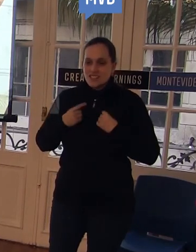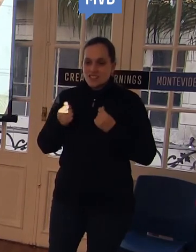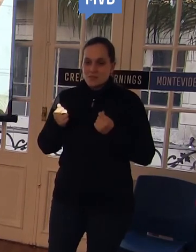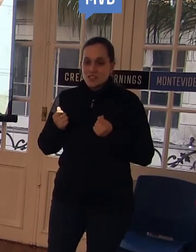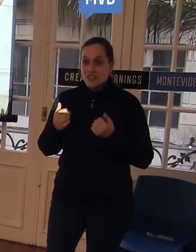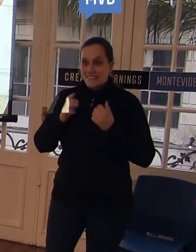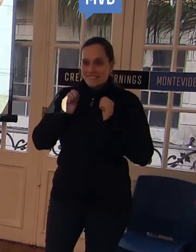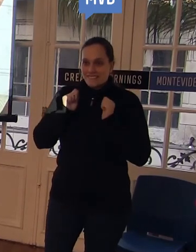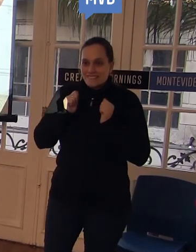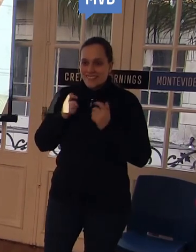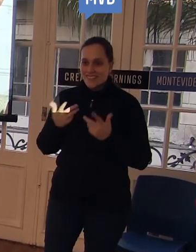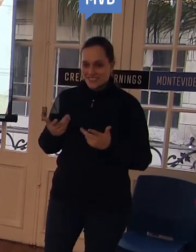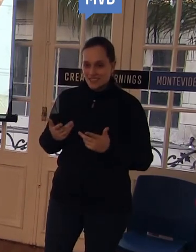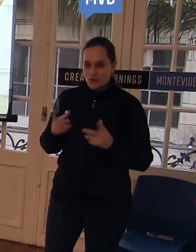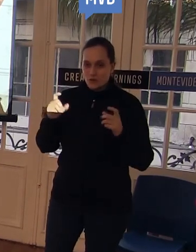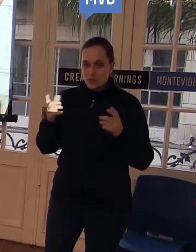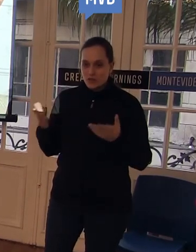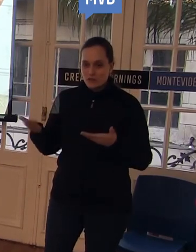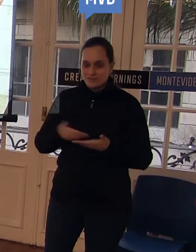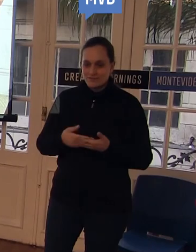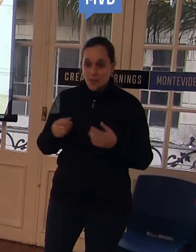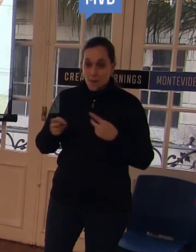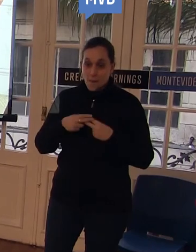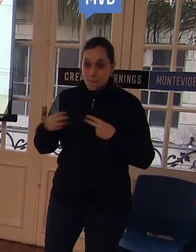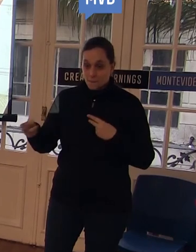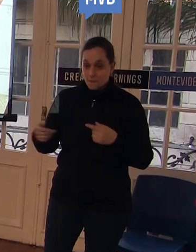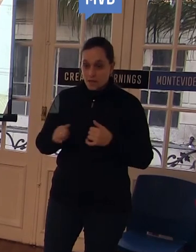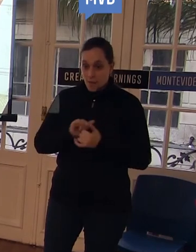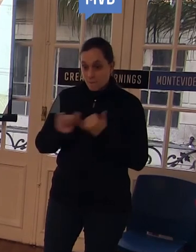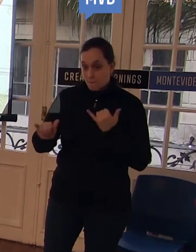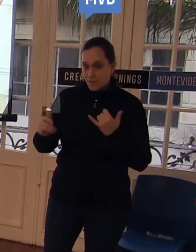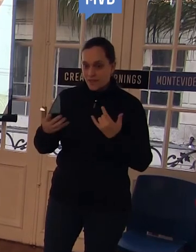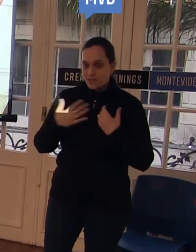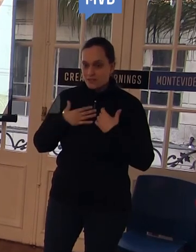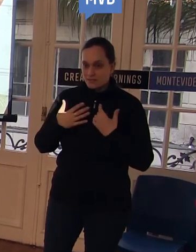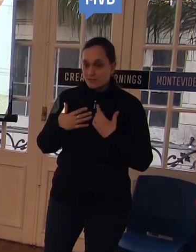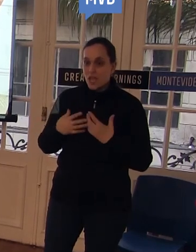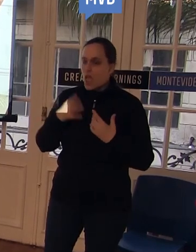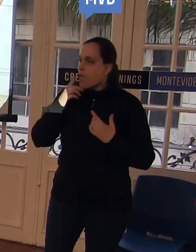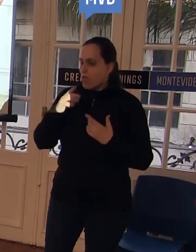Momento, o sea, ¿qué? ¿Lo entendieron todo?